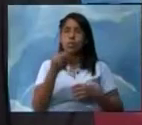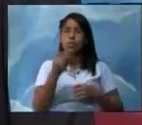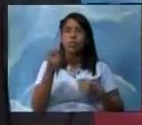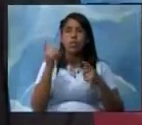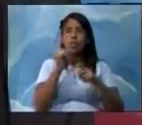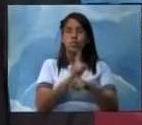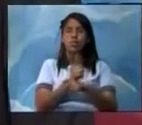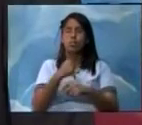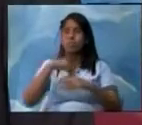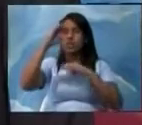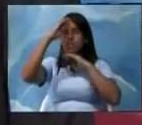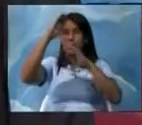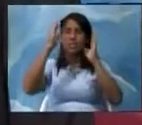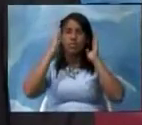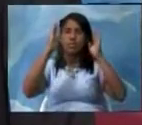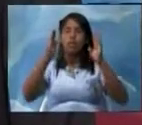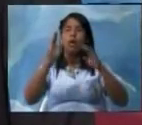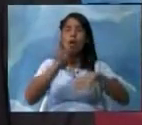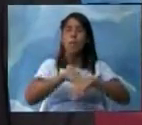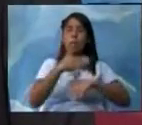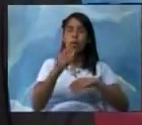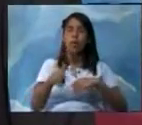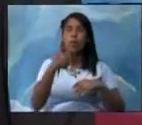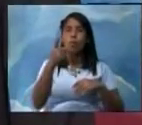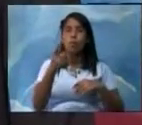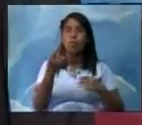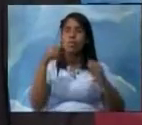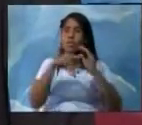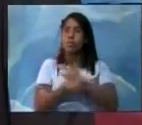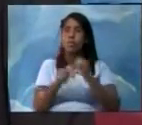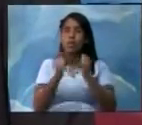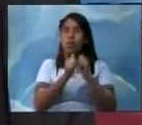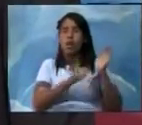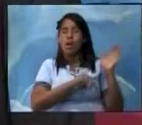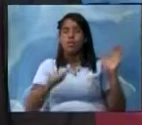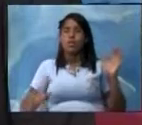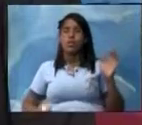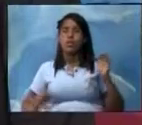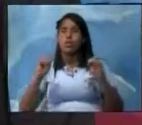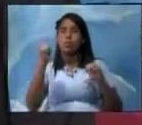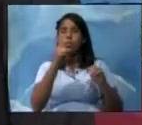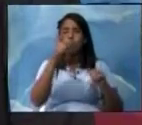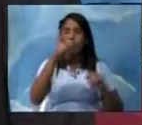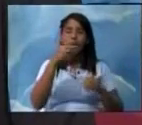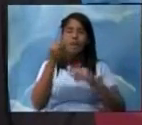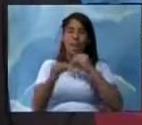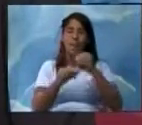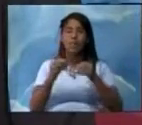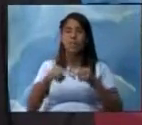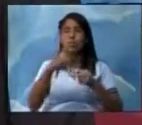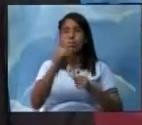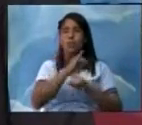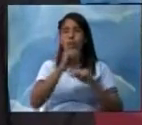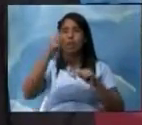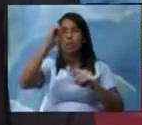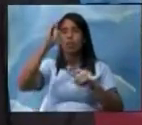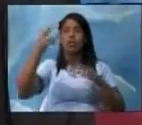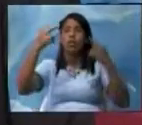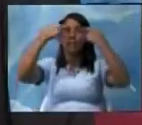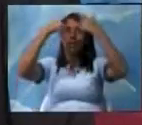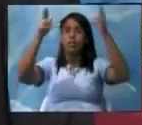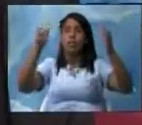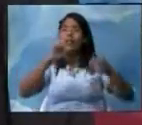sencillo me llama mucho la atención porque cuando él se mete con el señor lo primero que él hace después que Dios le revela